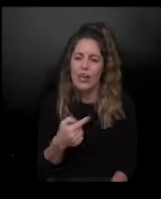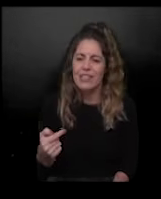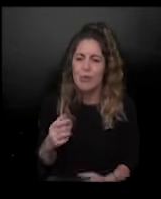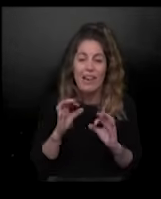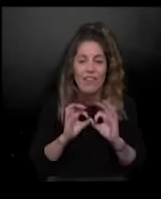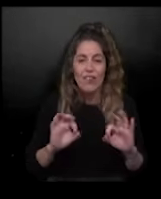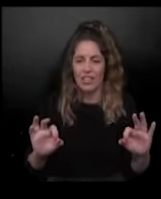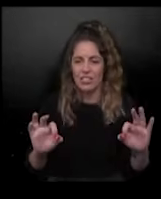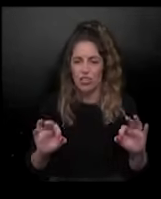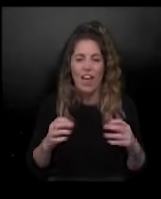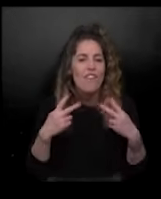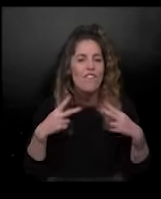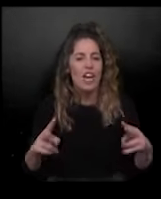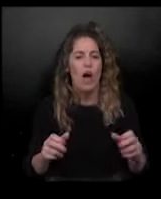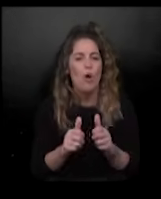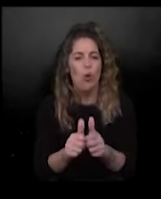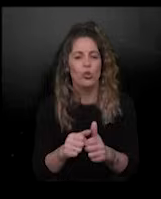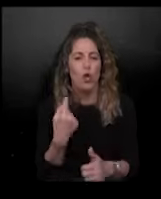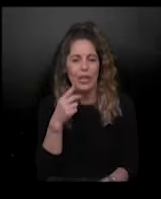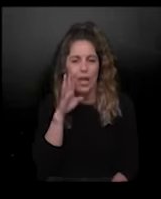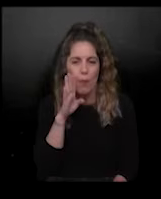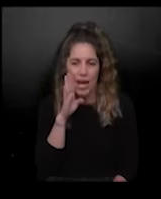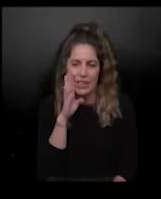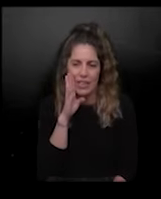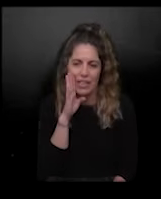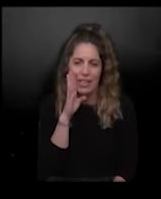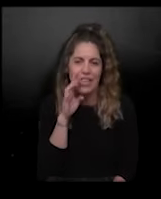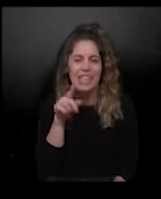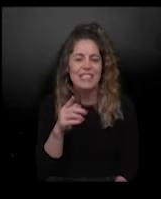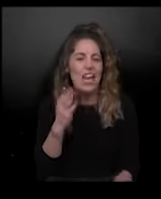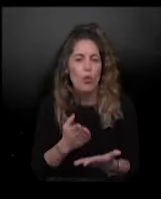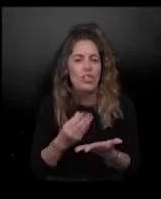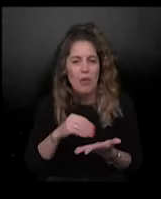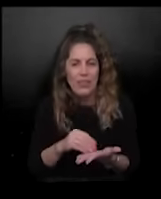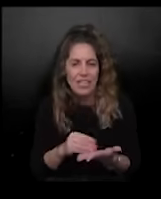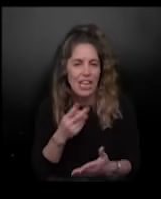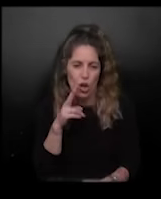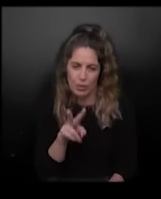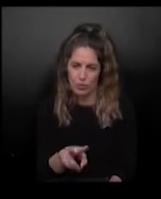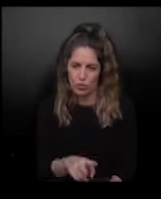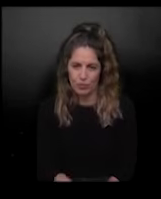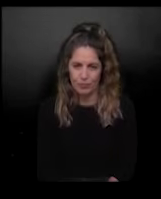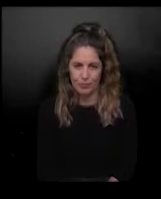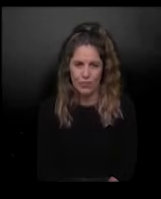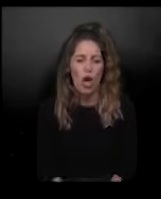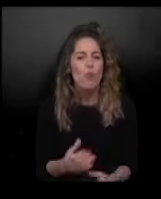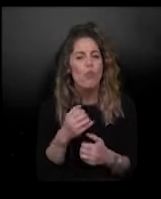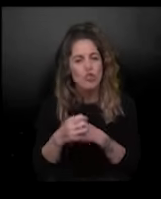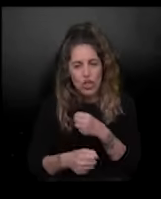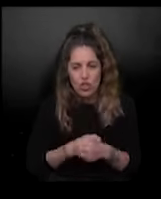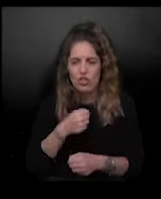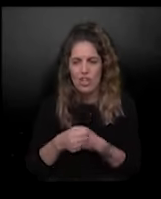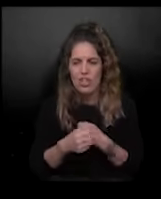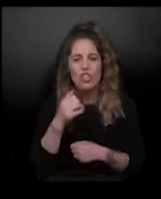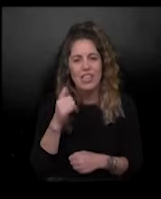vacaciones viajamos junto a nuestra madre y esa fue la última vez que lo vimos por muchos años